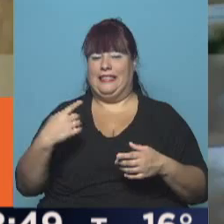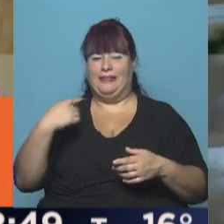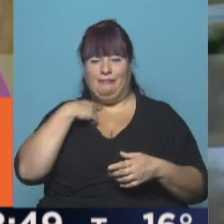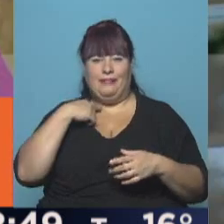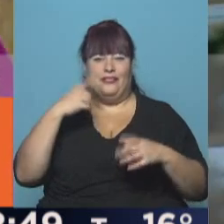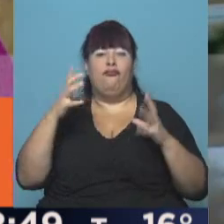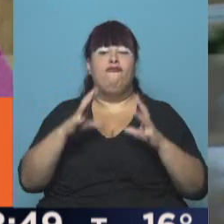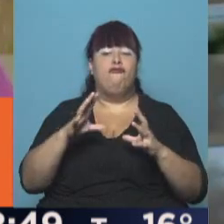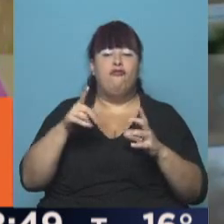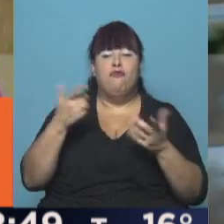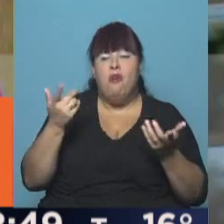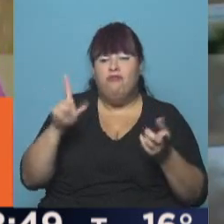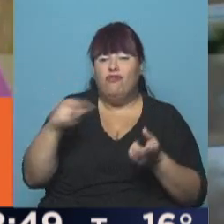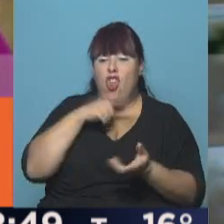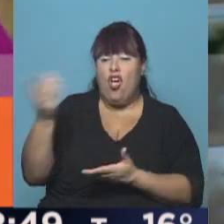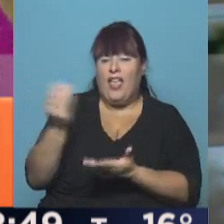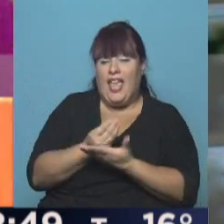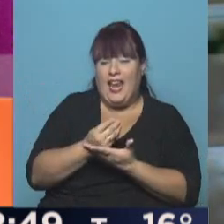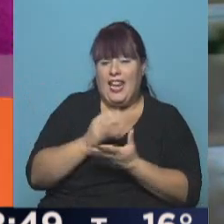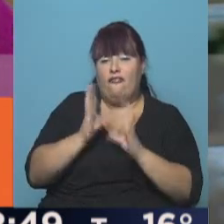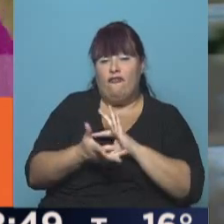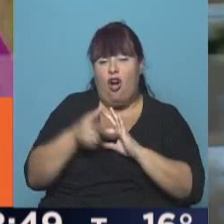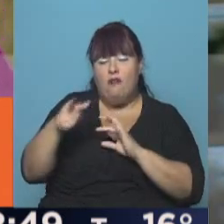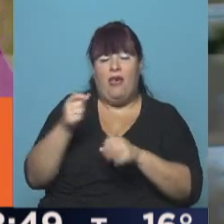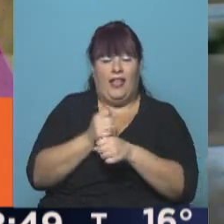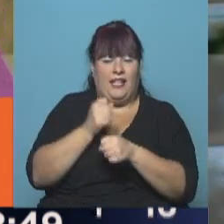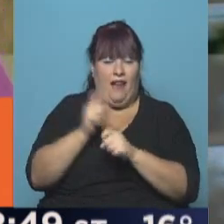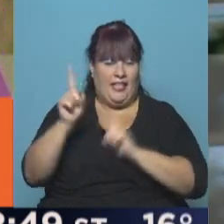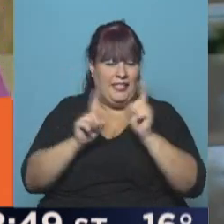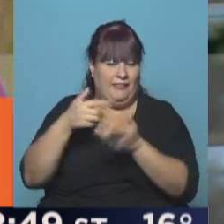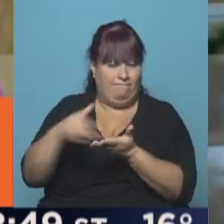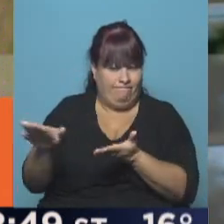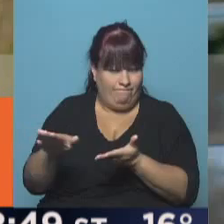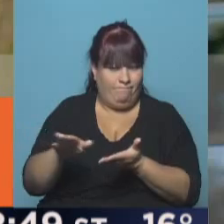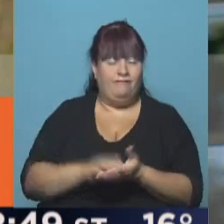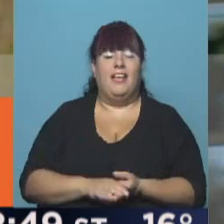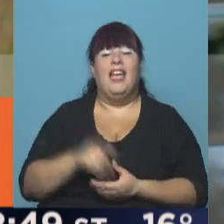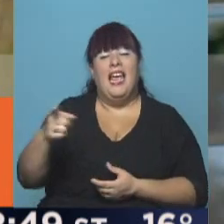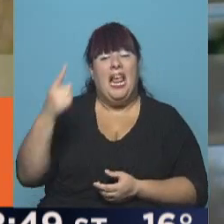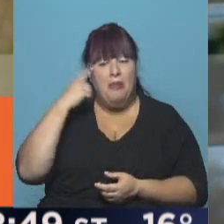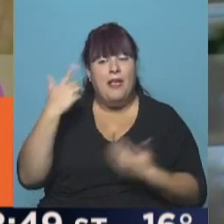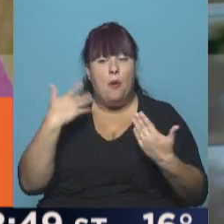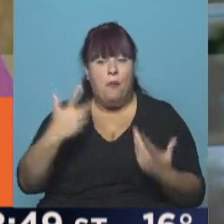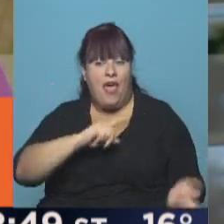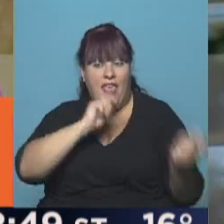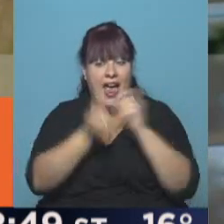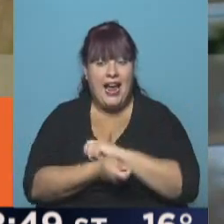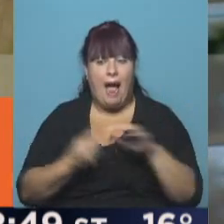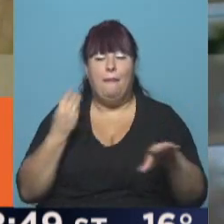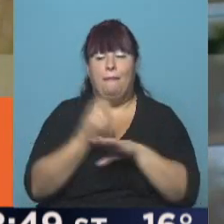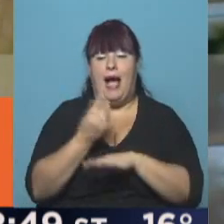que el mundo del fútbol por lo pronto rechaza las formas y el contenido de Tinelli, y que lo que él creía que podía hacer en el cargo